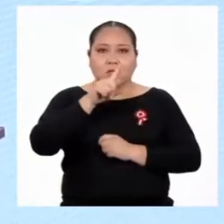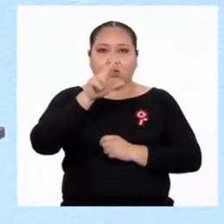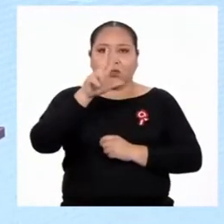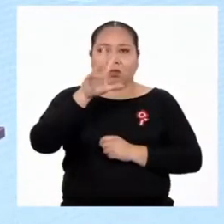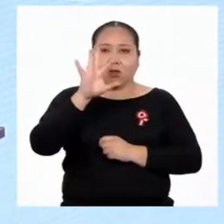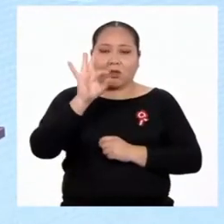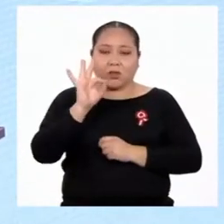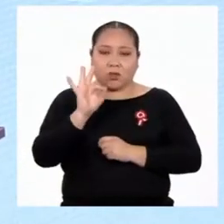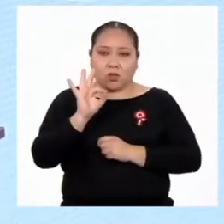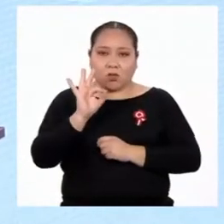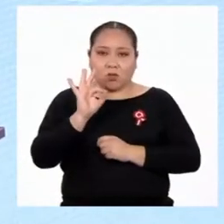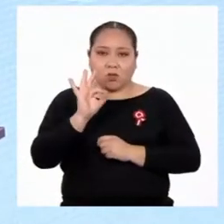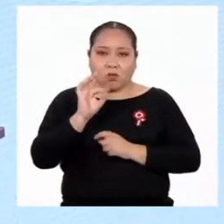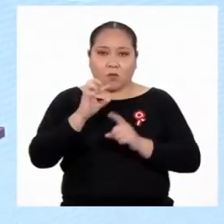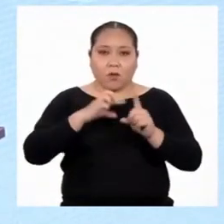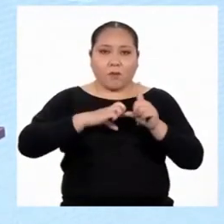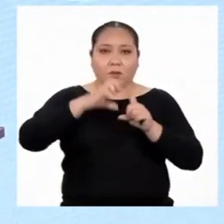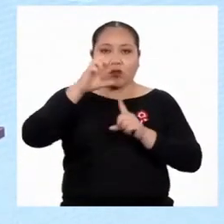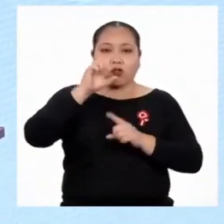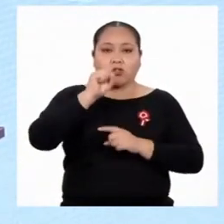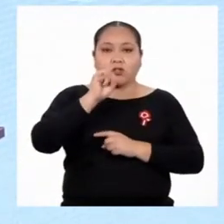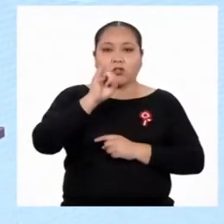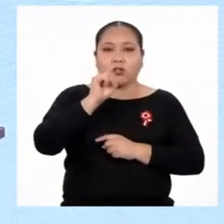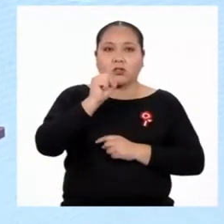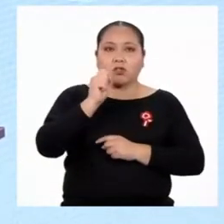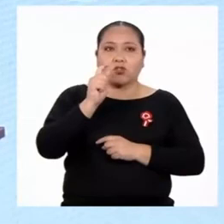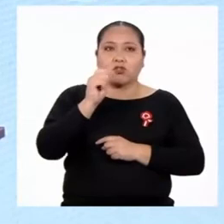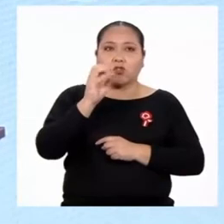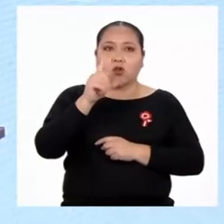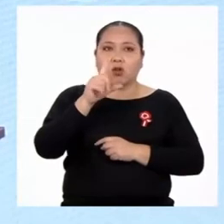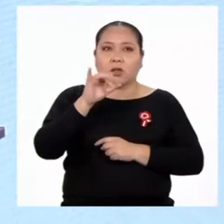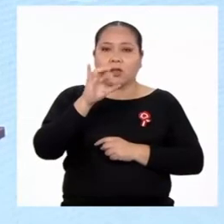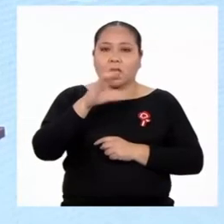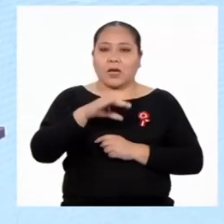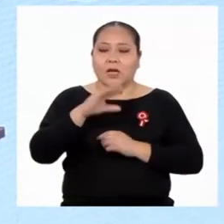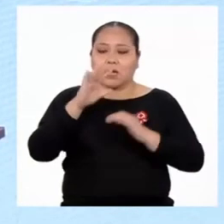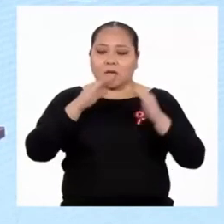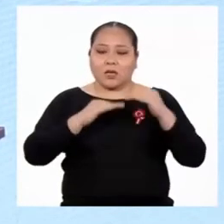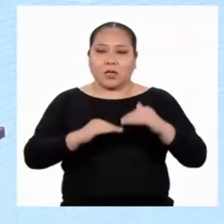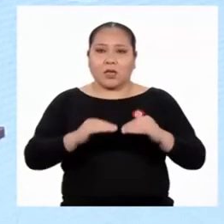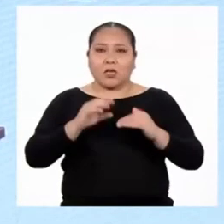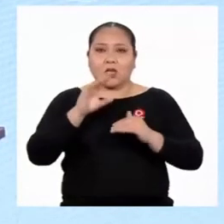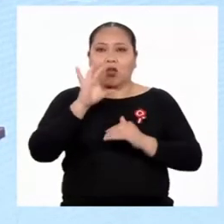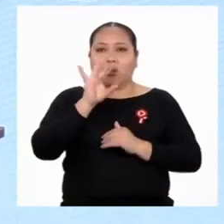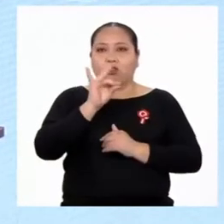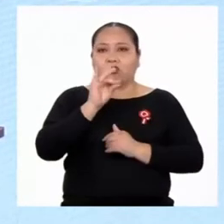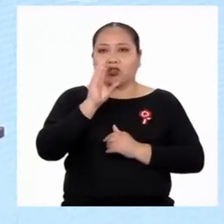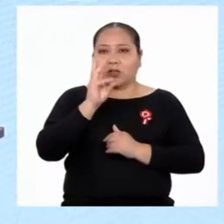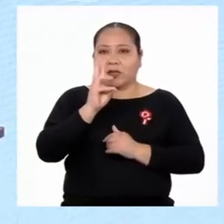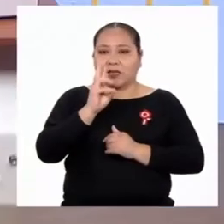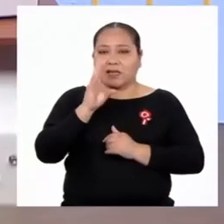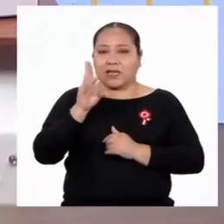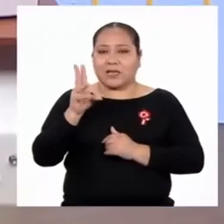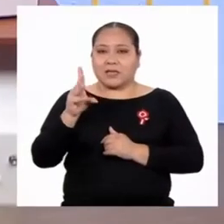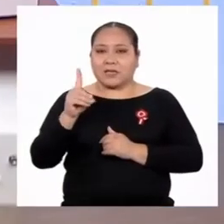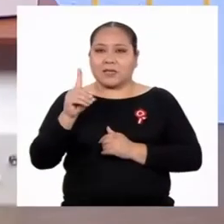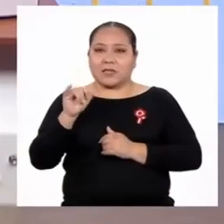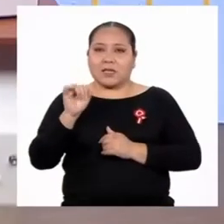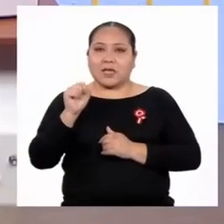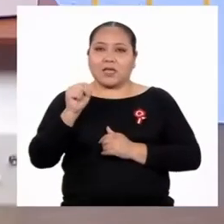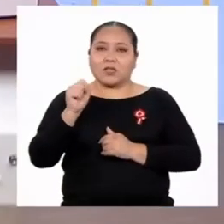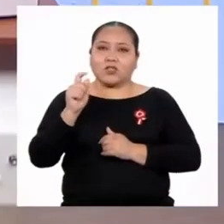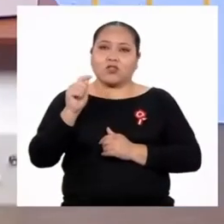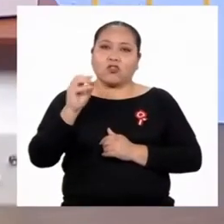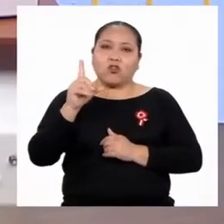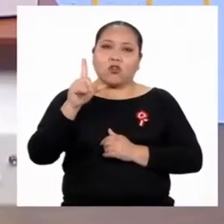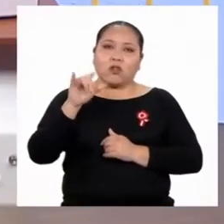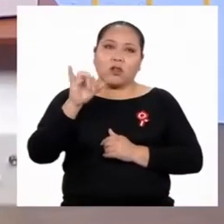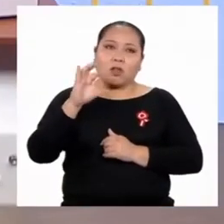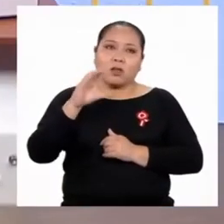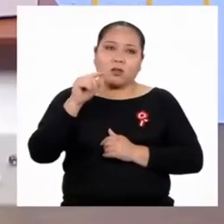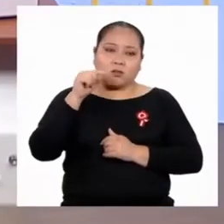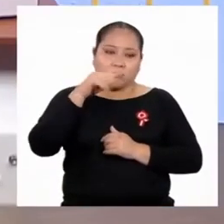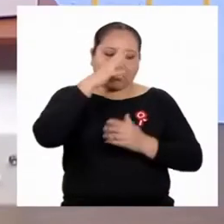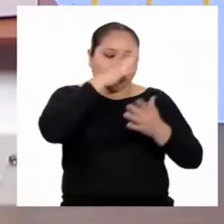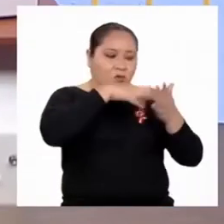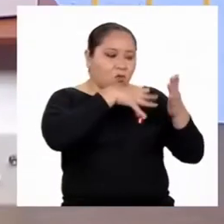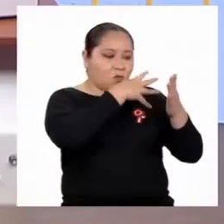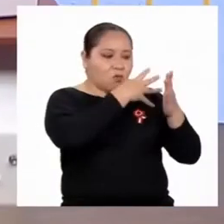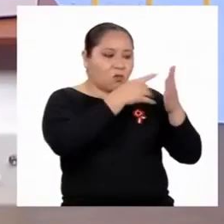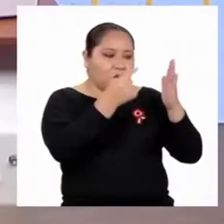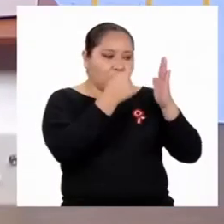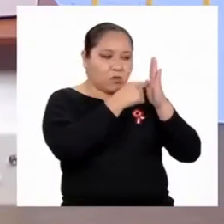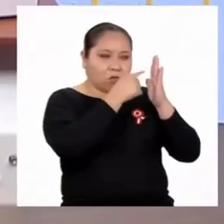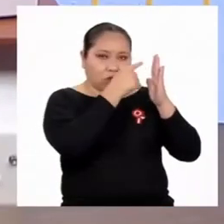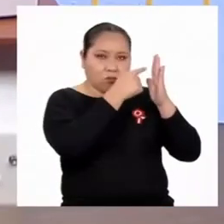139 de presión arterial sistólica y 86 de diastólica. Según el cuadro que hemos